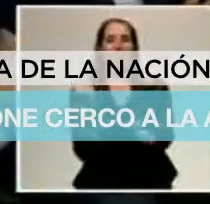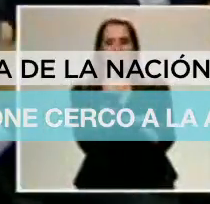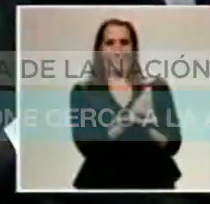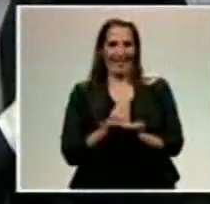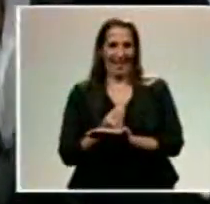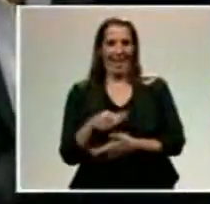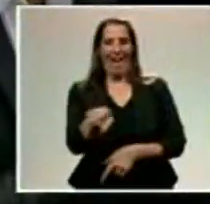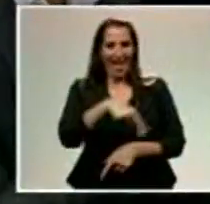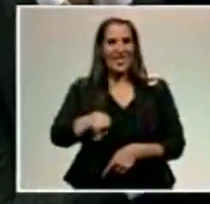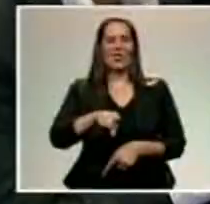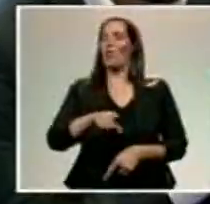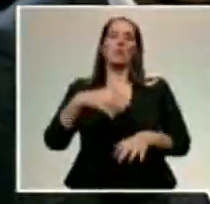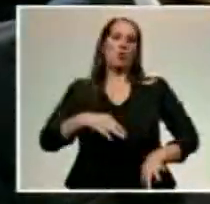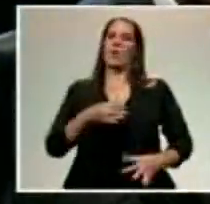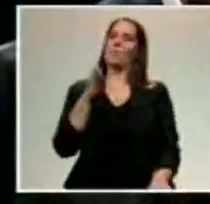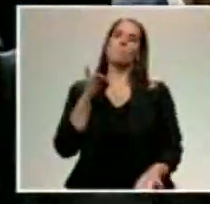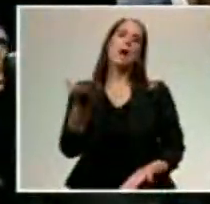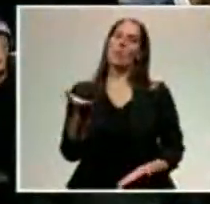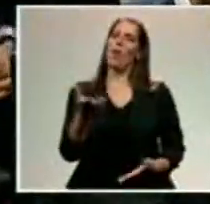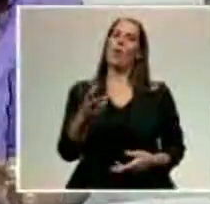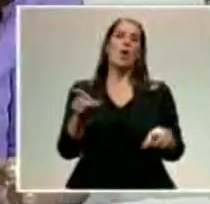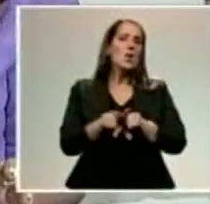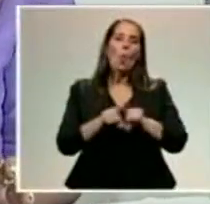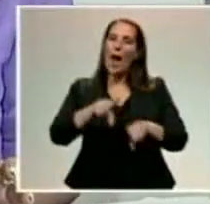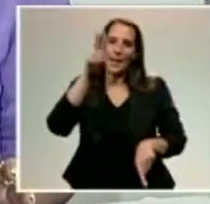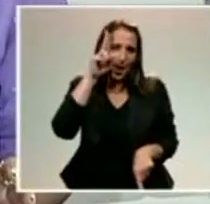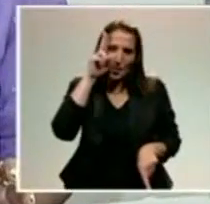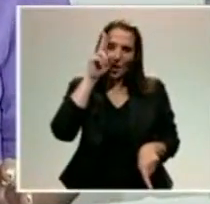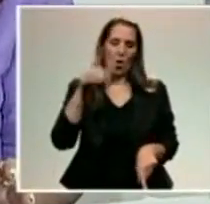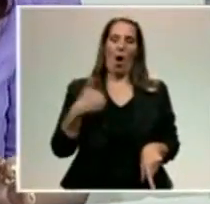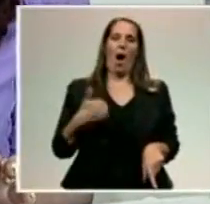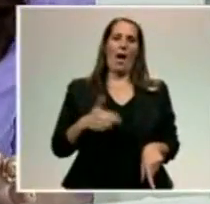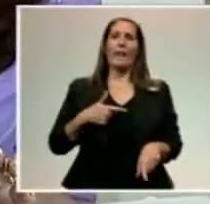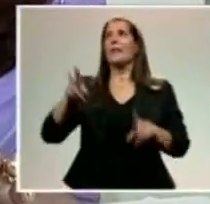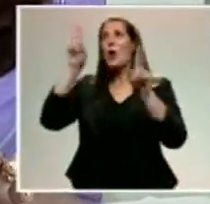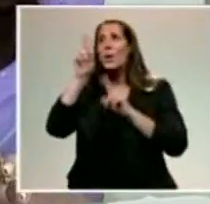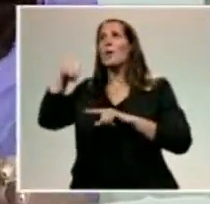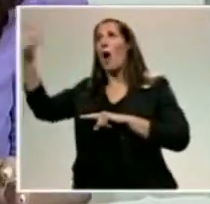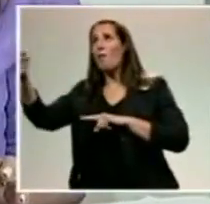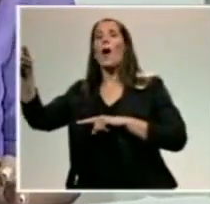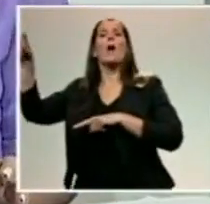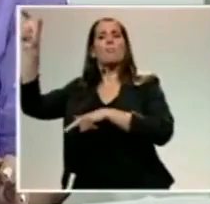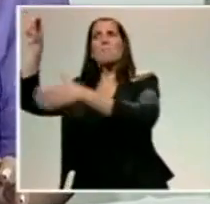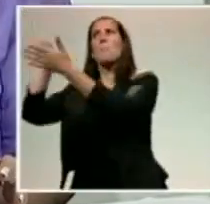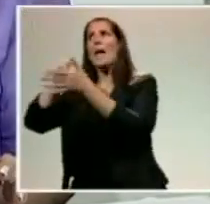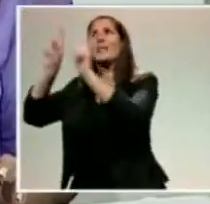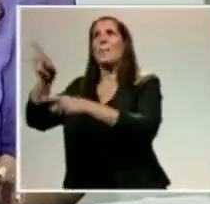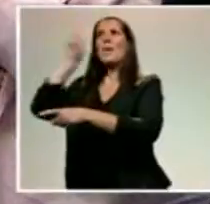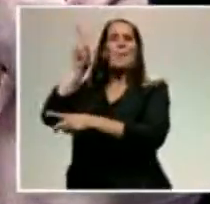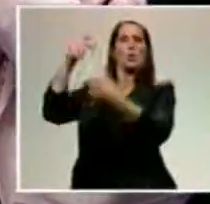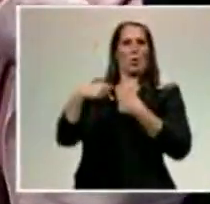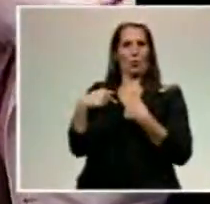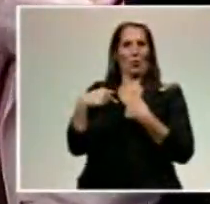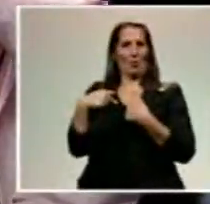Exigimos para los argentinos el mismo respeto que los argentinos tenemos para con todos los países del mundo.